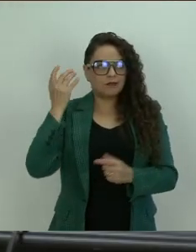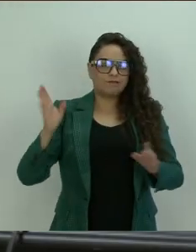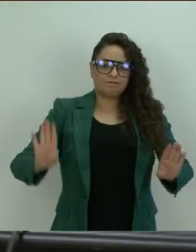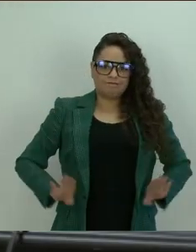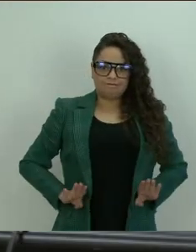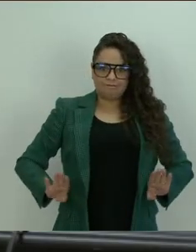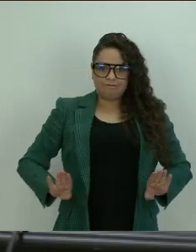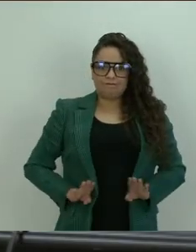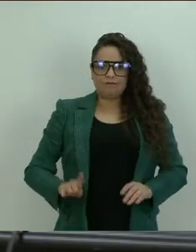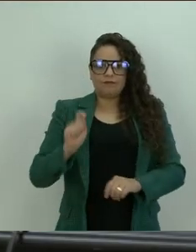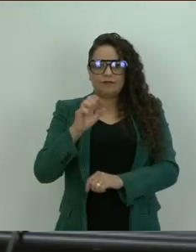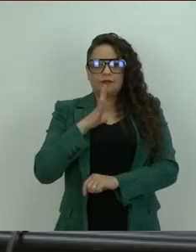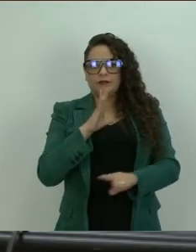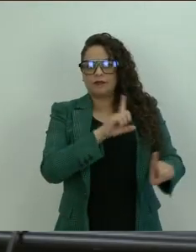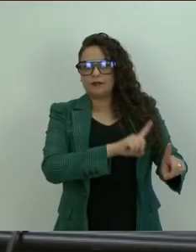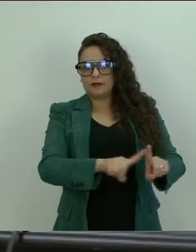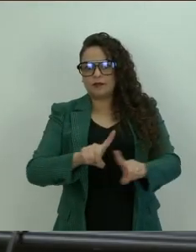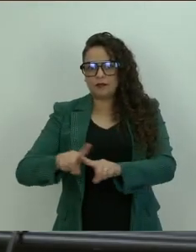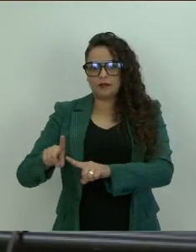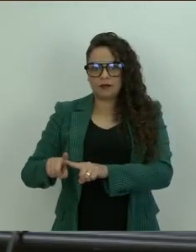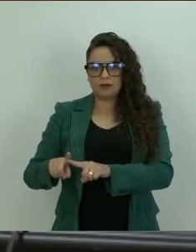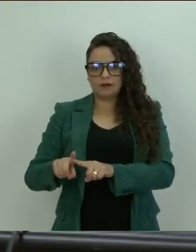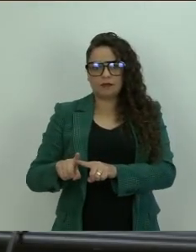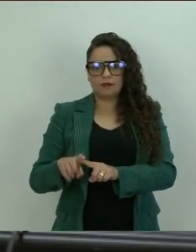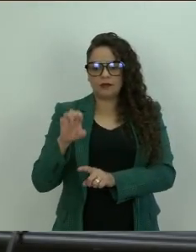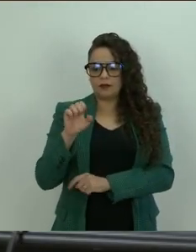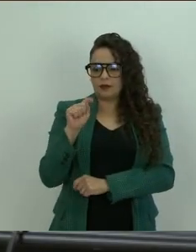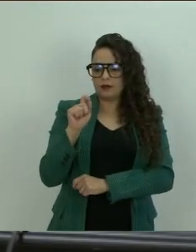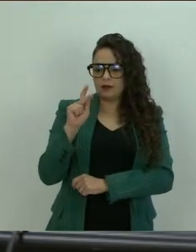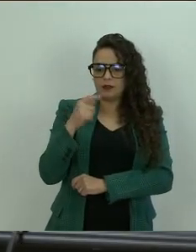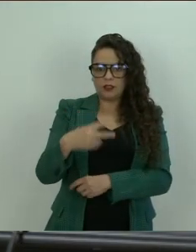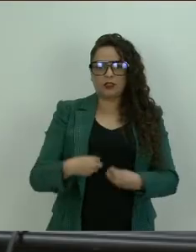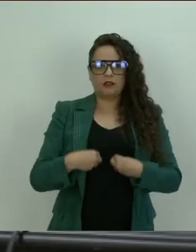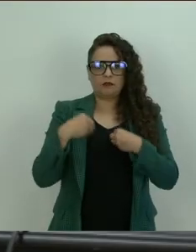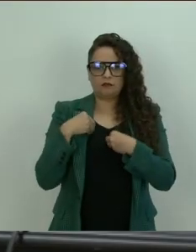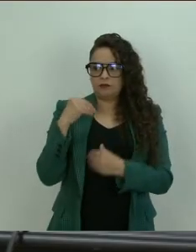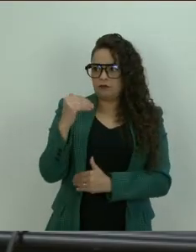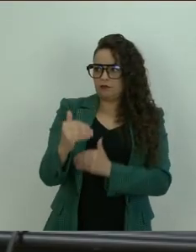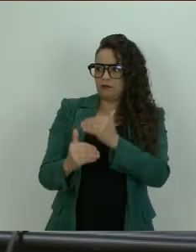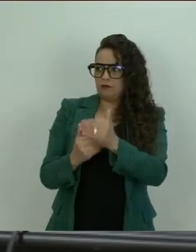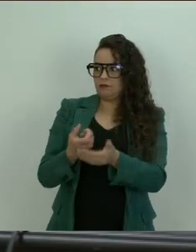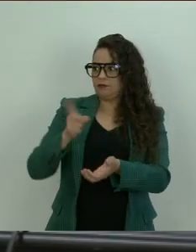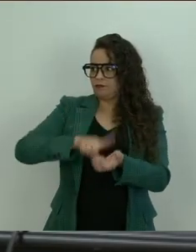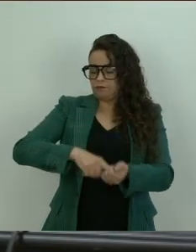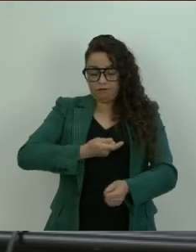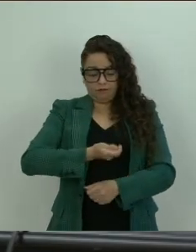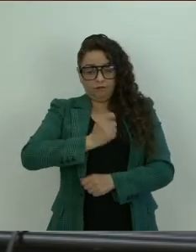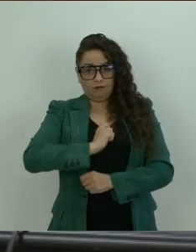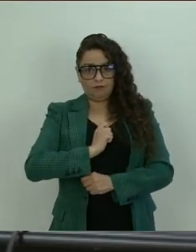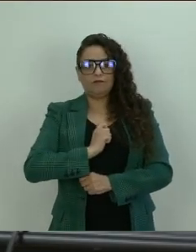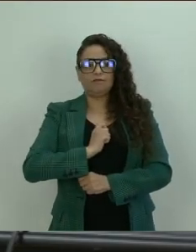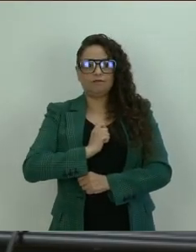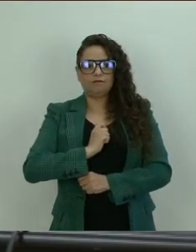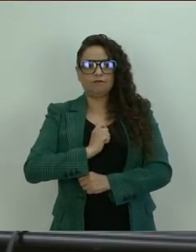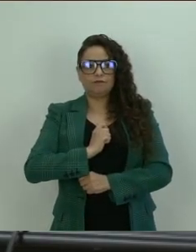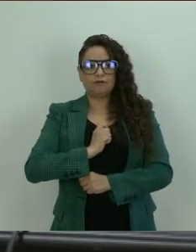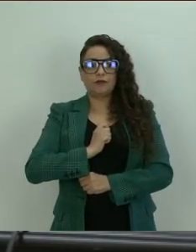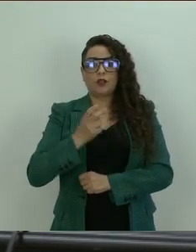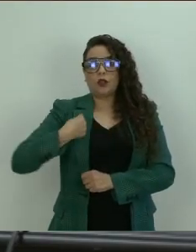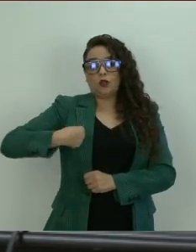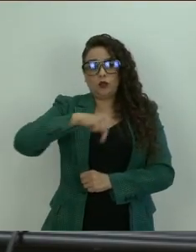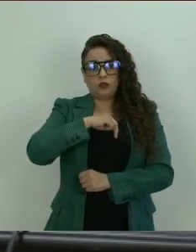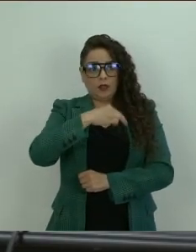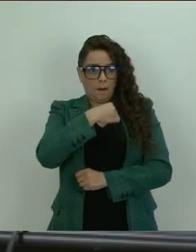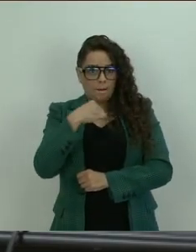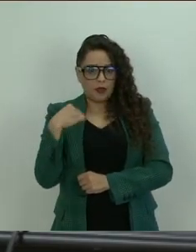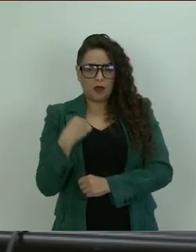naturaleza multifacética de su identidad. Por lo tanto, considero importante destacar que como integrantes de un tribunal